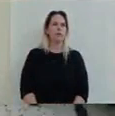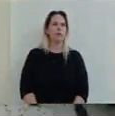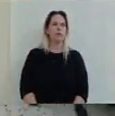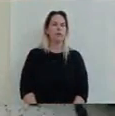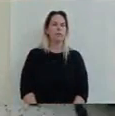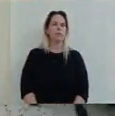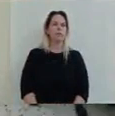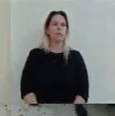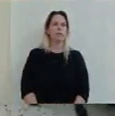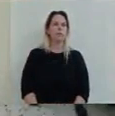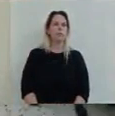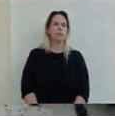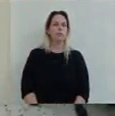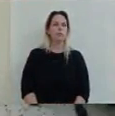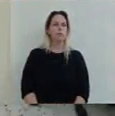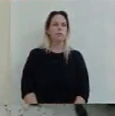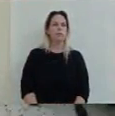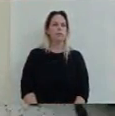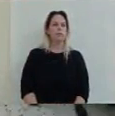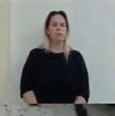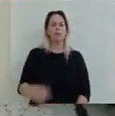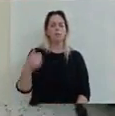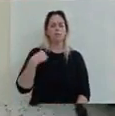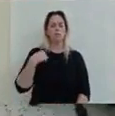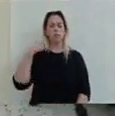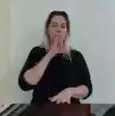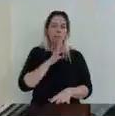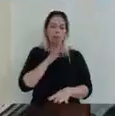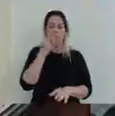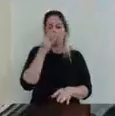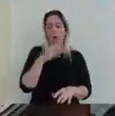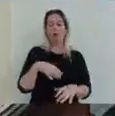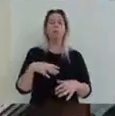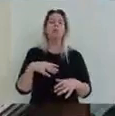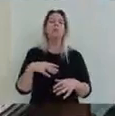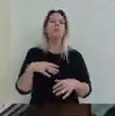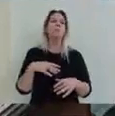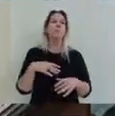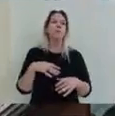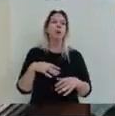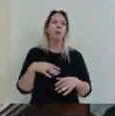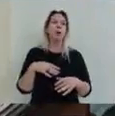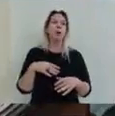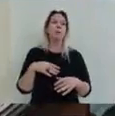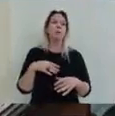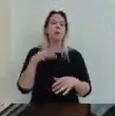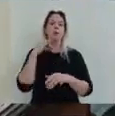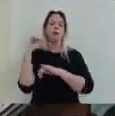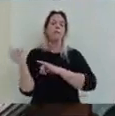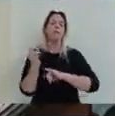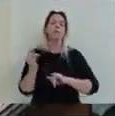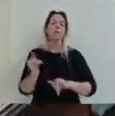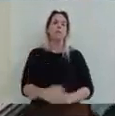concuerdo con la concejal Miño, creo que necesitamos como legislativo por los colegas de la oposición. Muchas